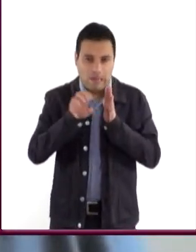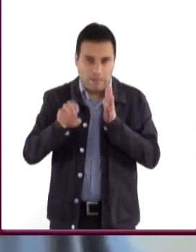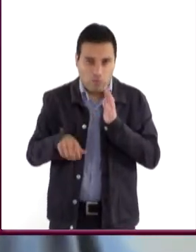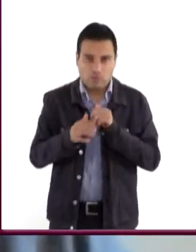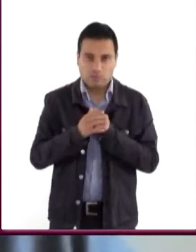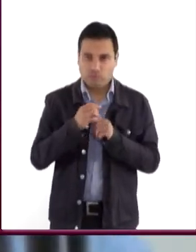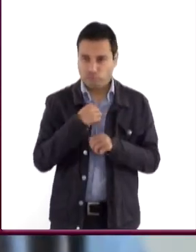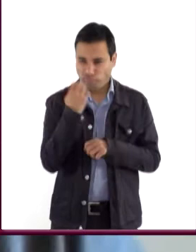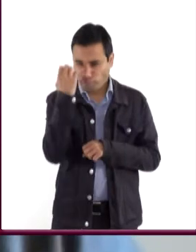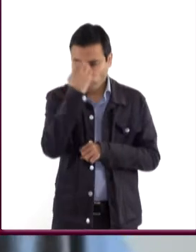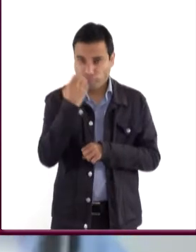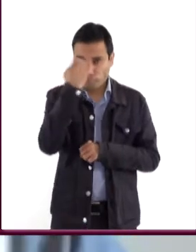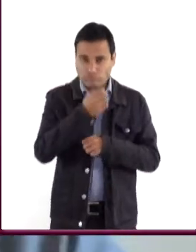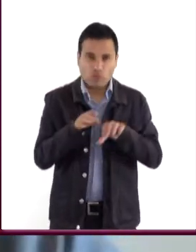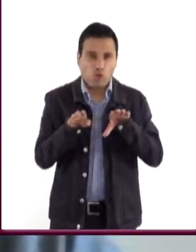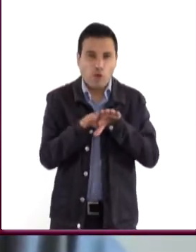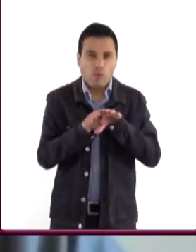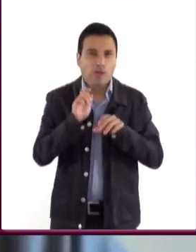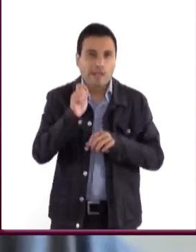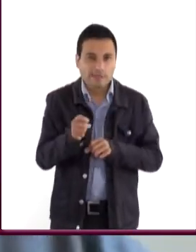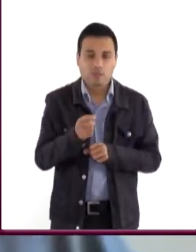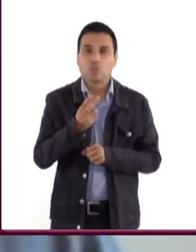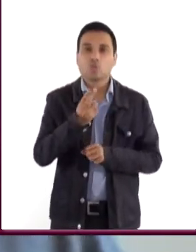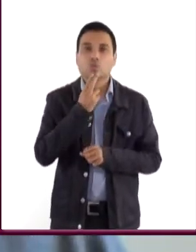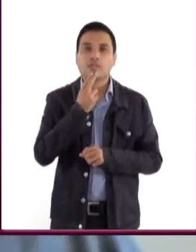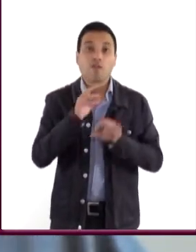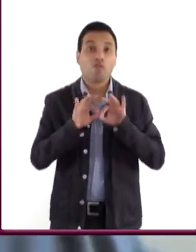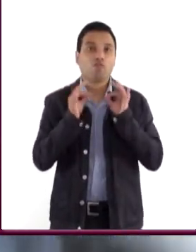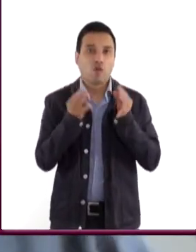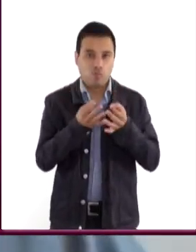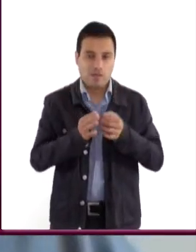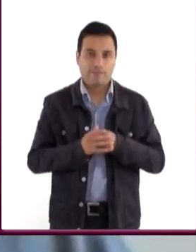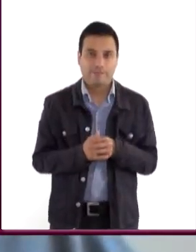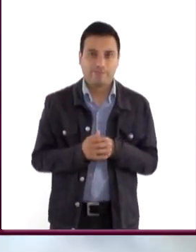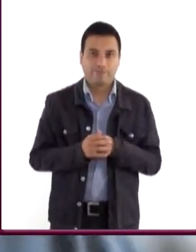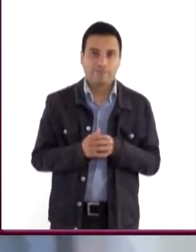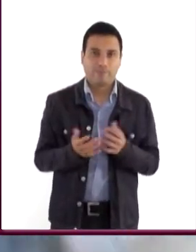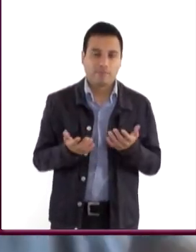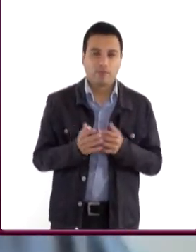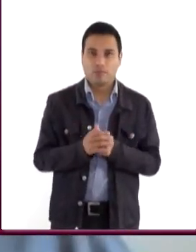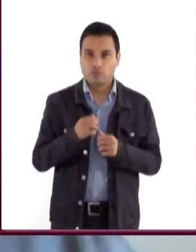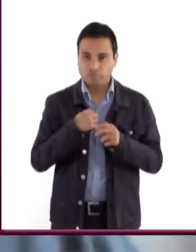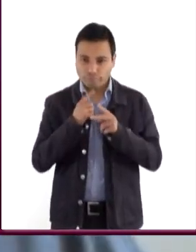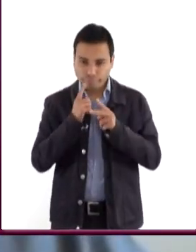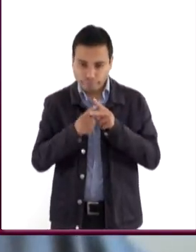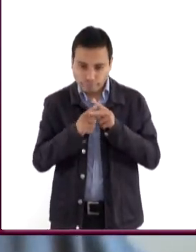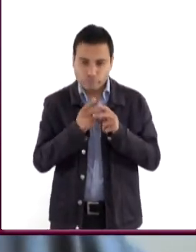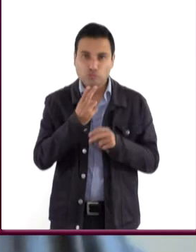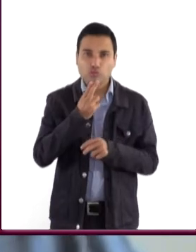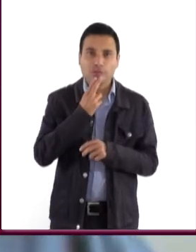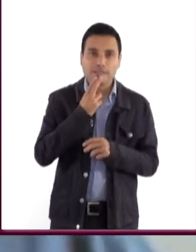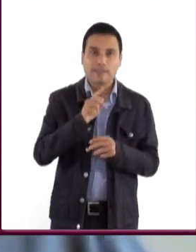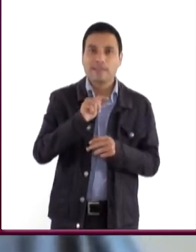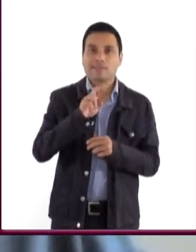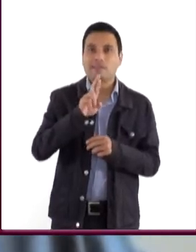solución analítica lo que quiere decir es una fórmula en términos de pues, las operaciones aritméticas, funciones trigonométricas, cosas